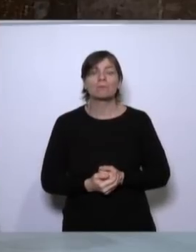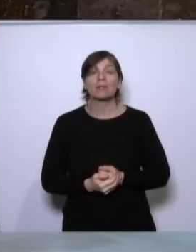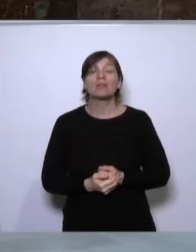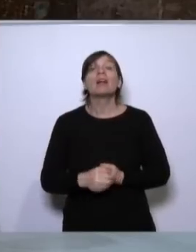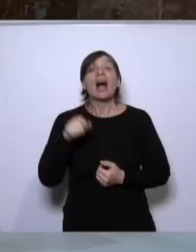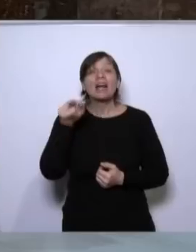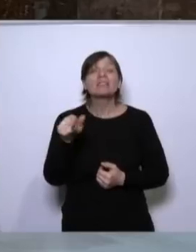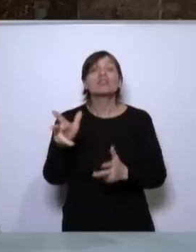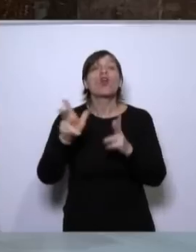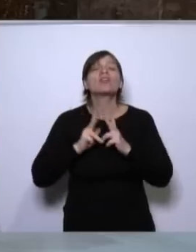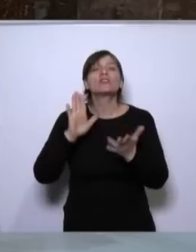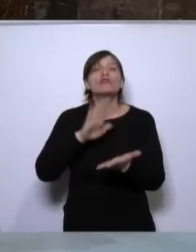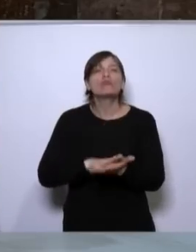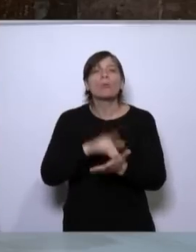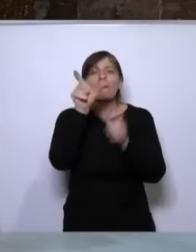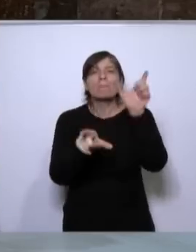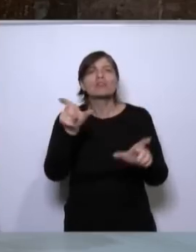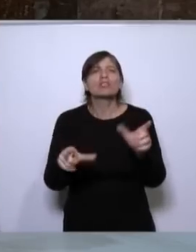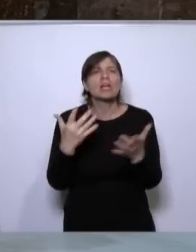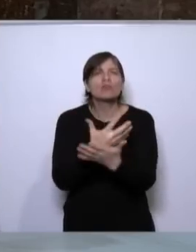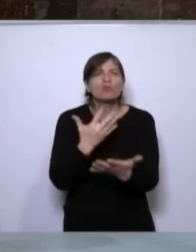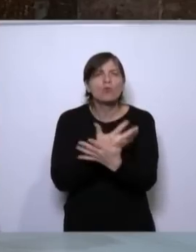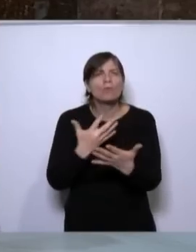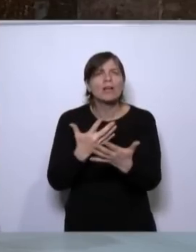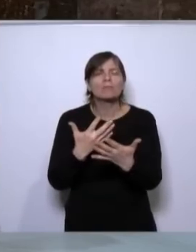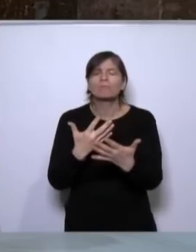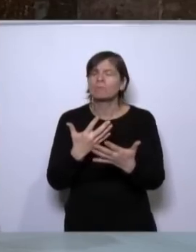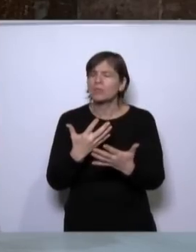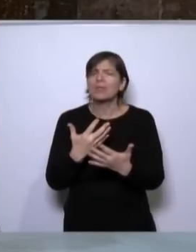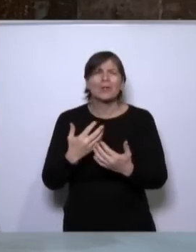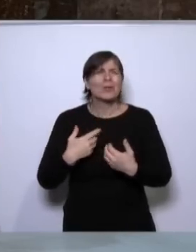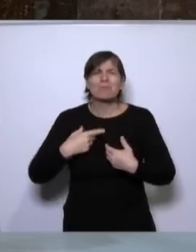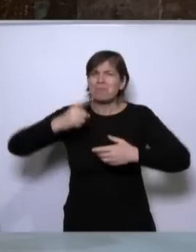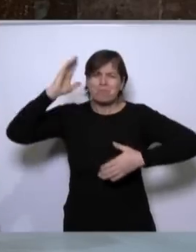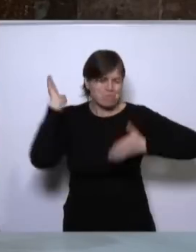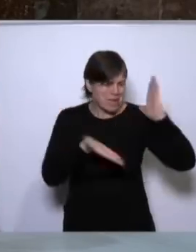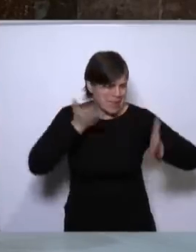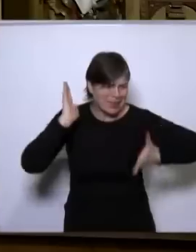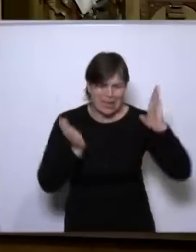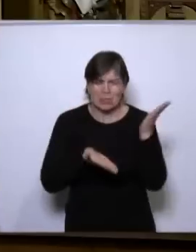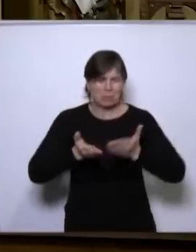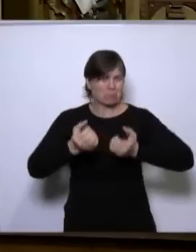Así nos dice que sobre los mártires se desencadenó una singular brutalidad.